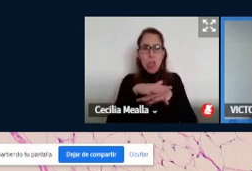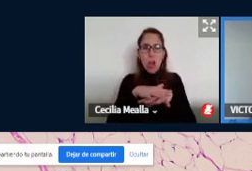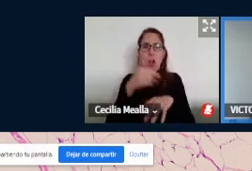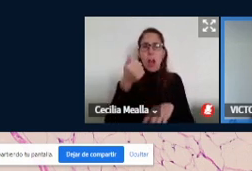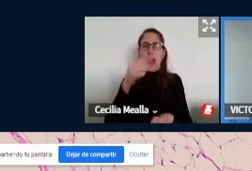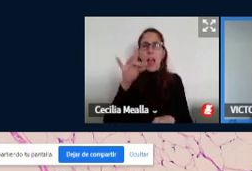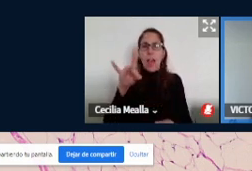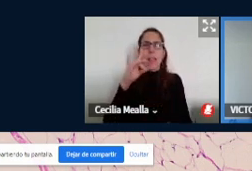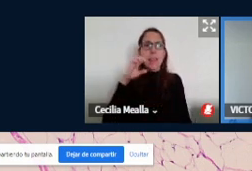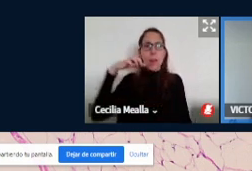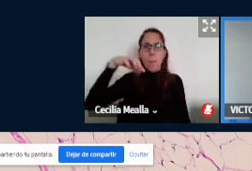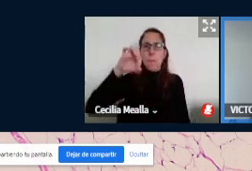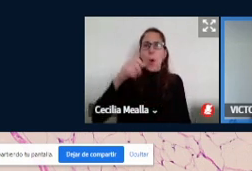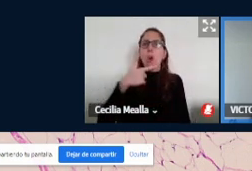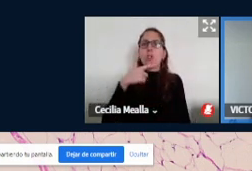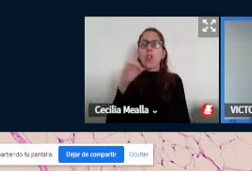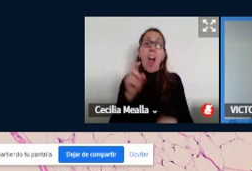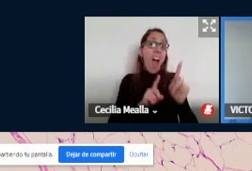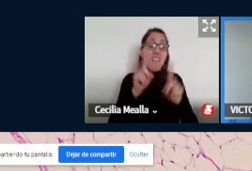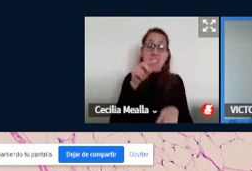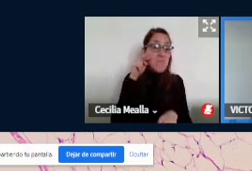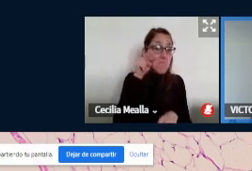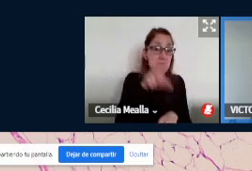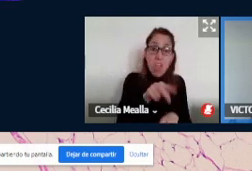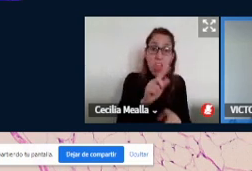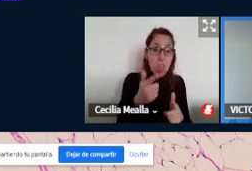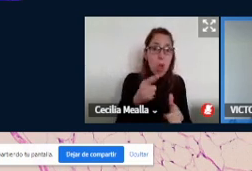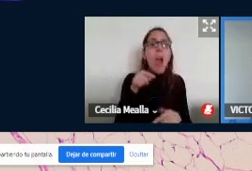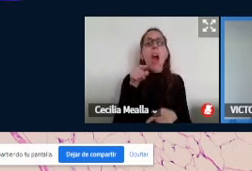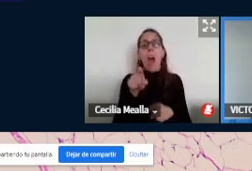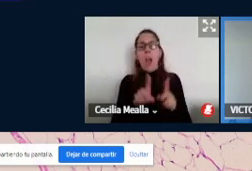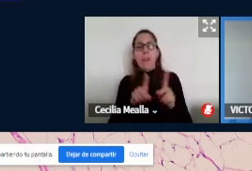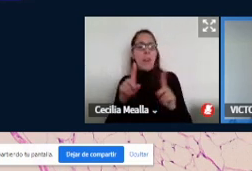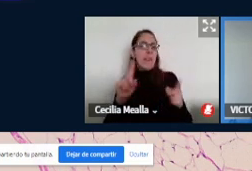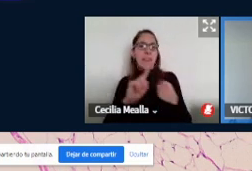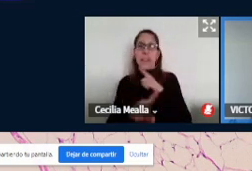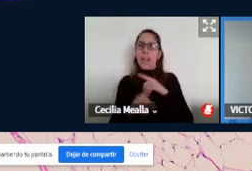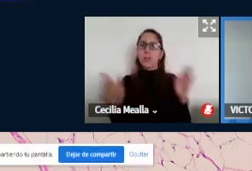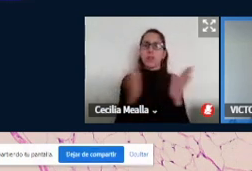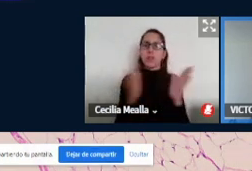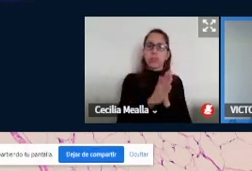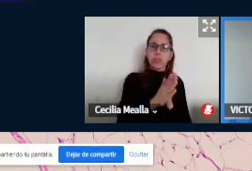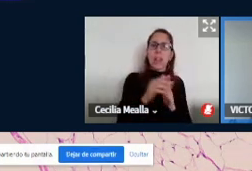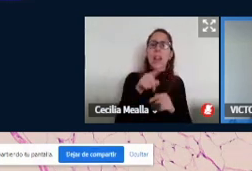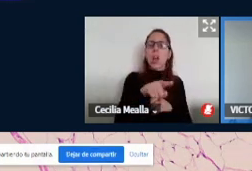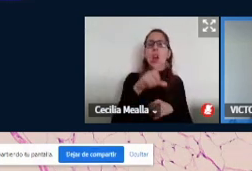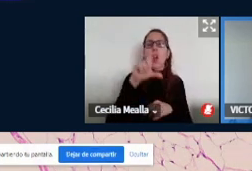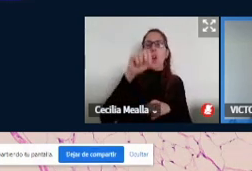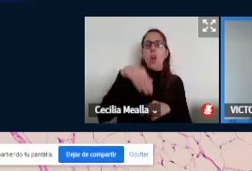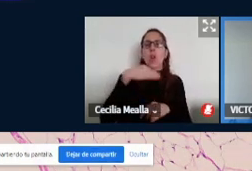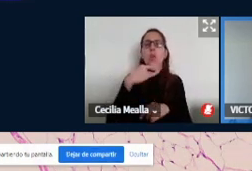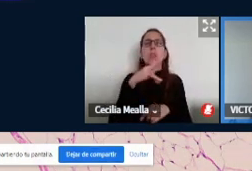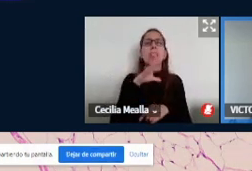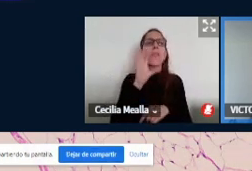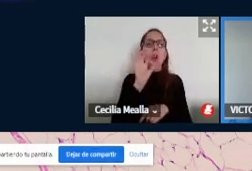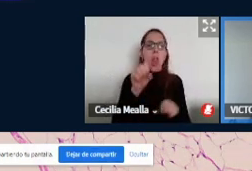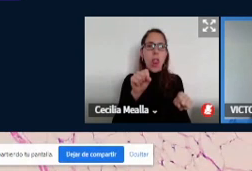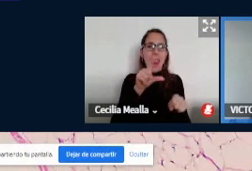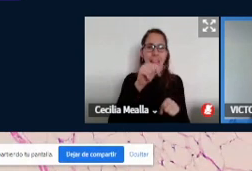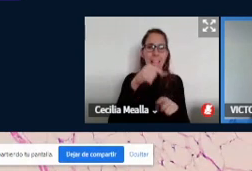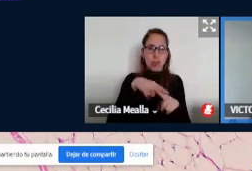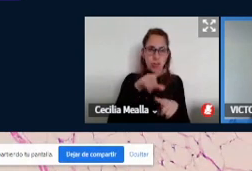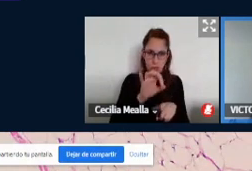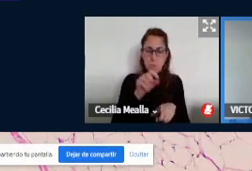no lo encontramos y vemos directamente sobre acá el tejido conjuntivo laxo, que es esto de acá. Y por último,